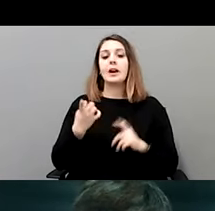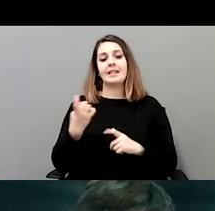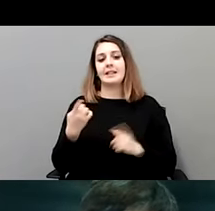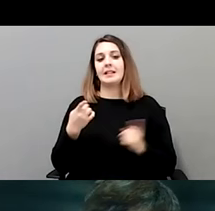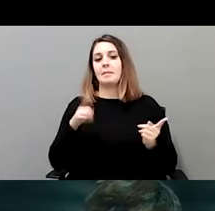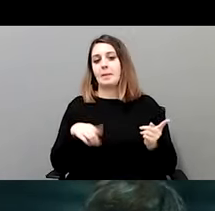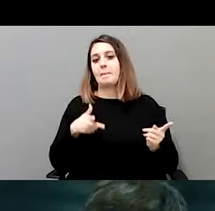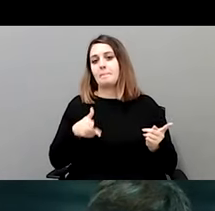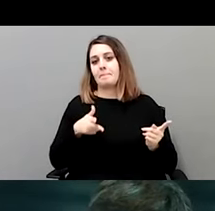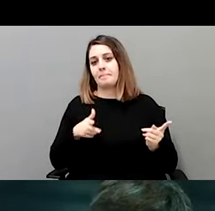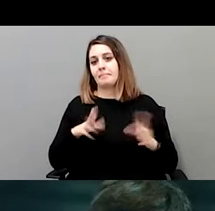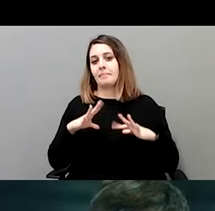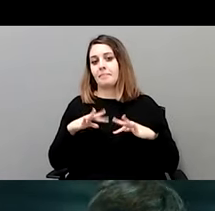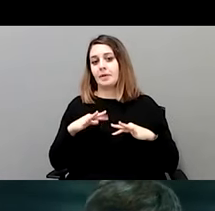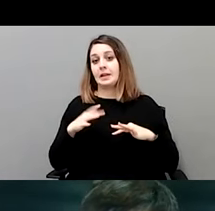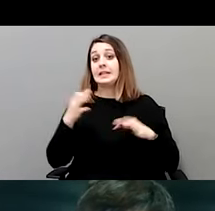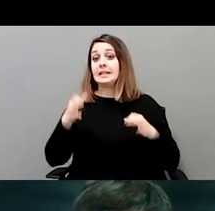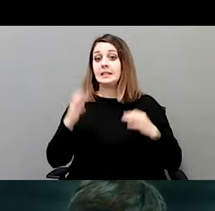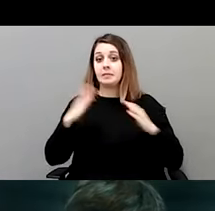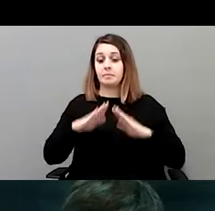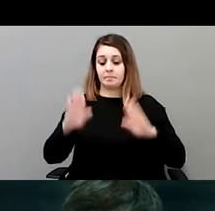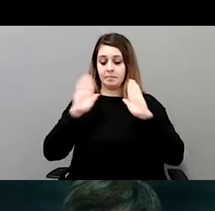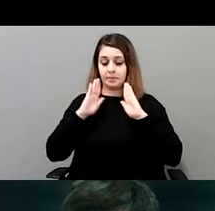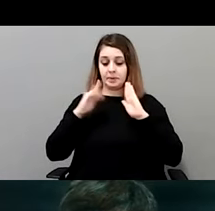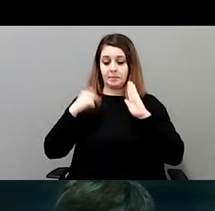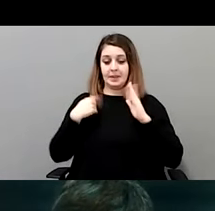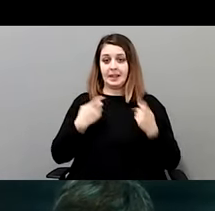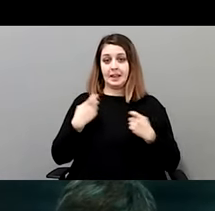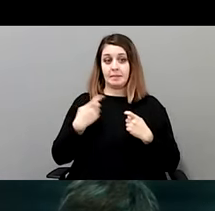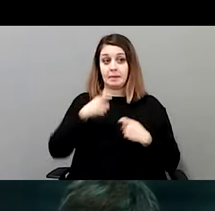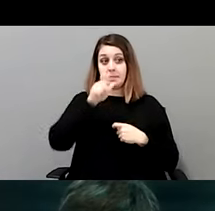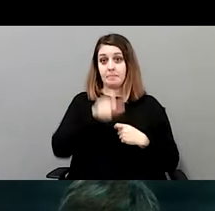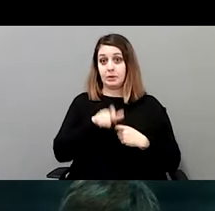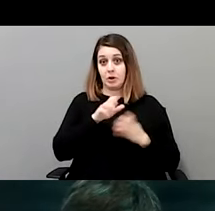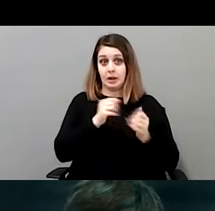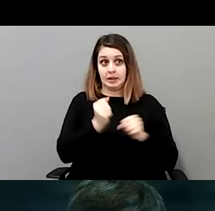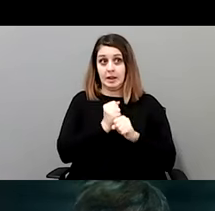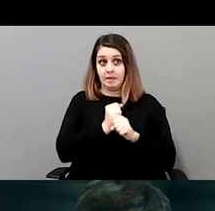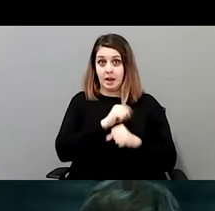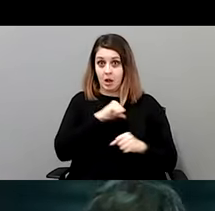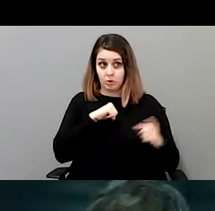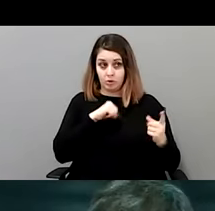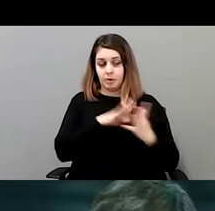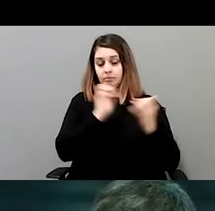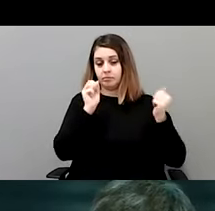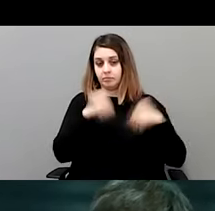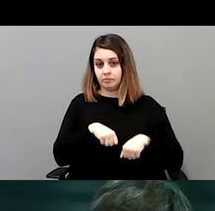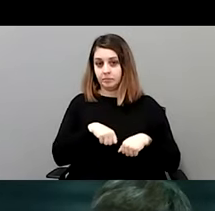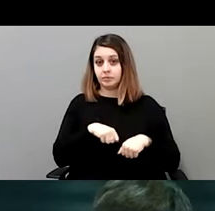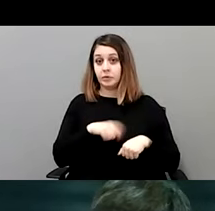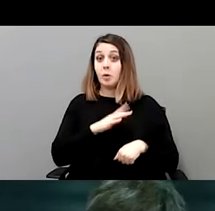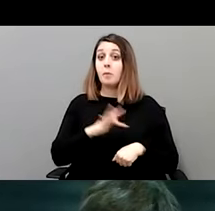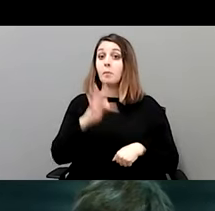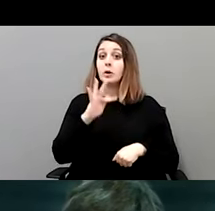cuenta mis necesidades y consensuándolas con esa persona. Lo bueno de esto es